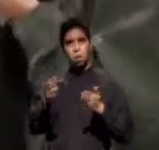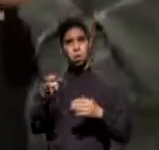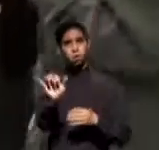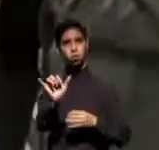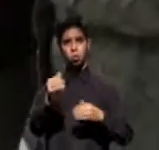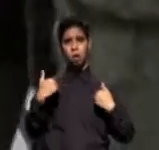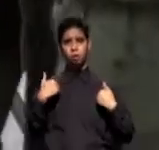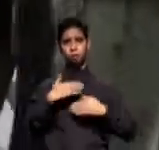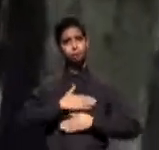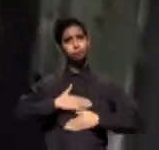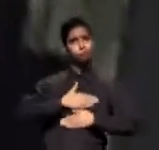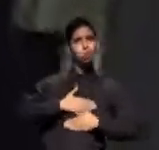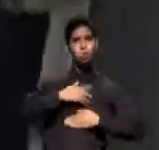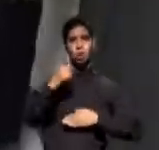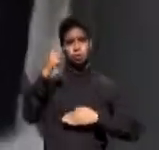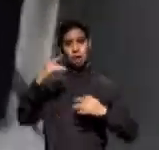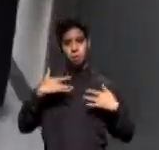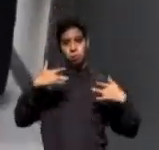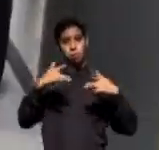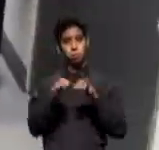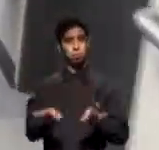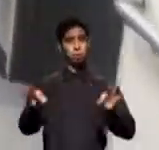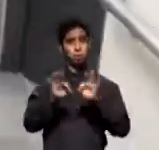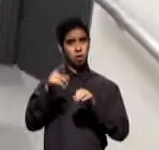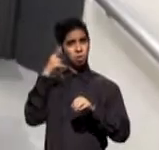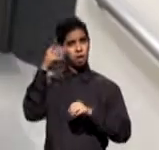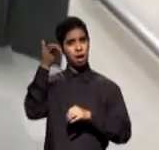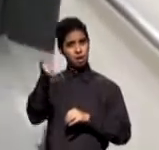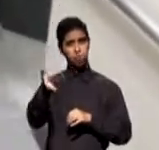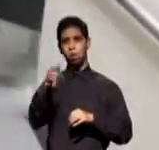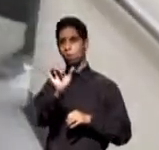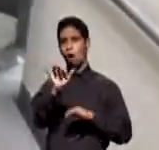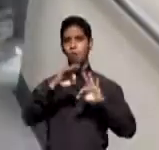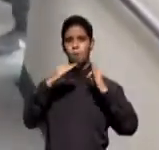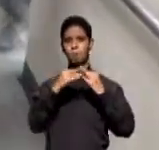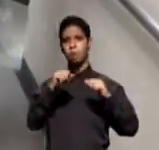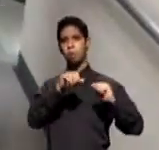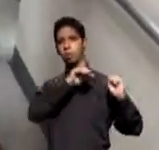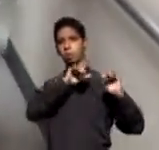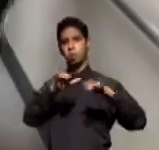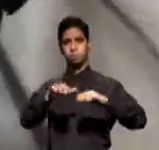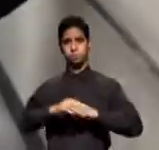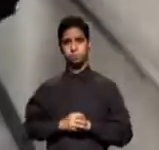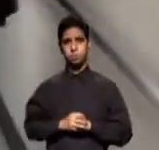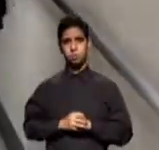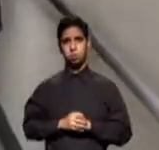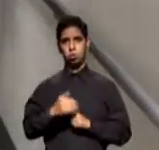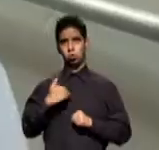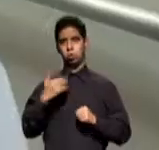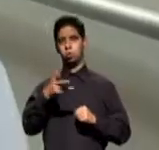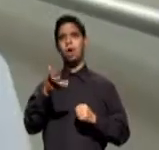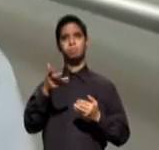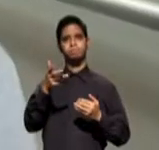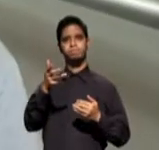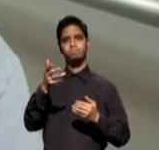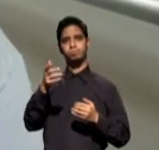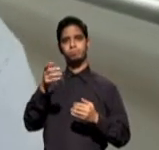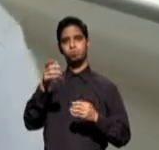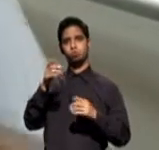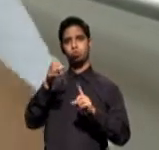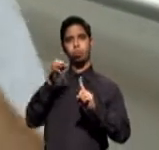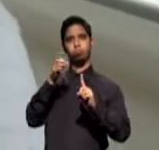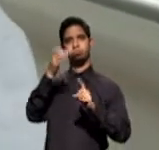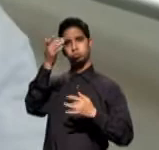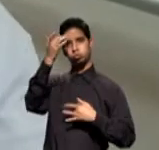gran evento es sobre eso y es un evento familiar. Yo nací con una condición que se llama espina bífida hidrocefalia, que